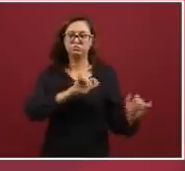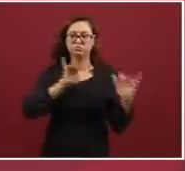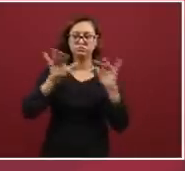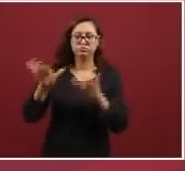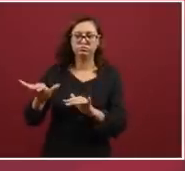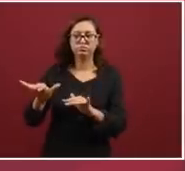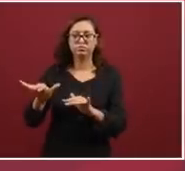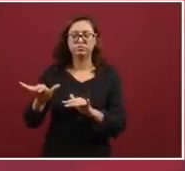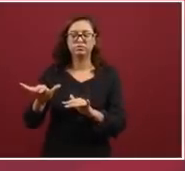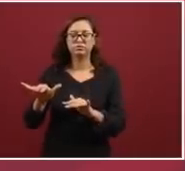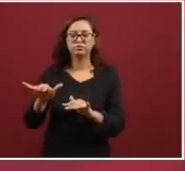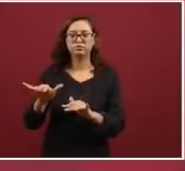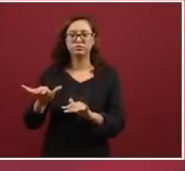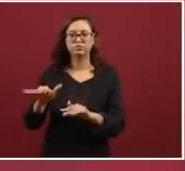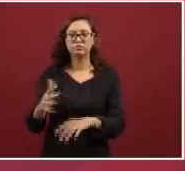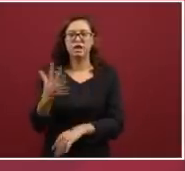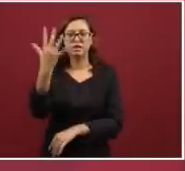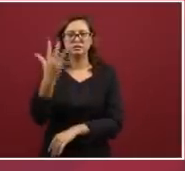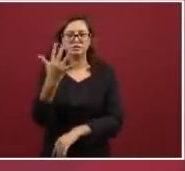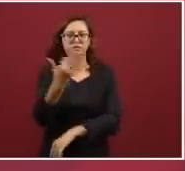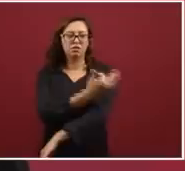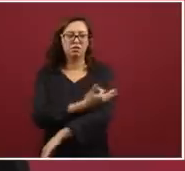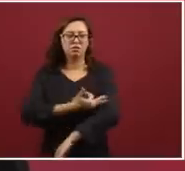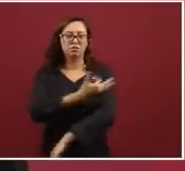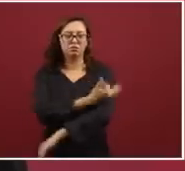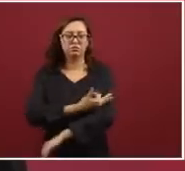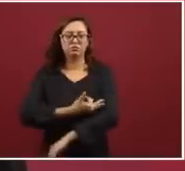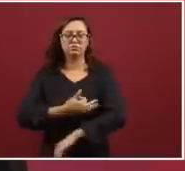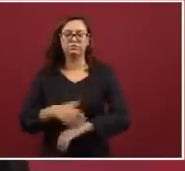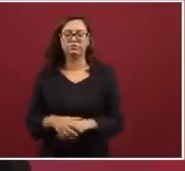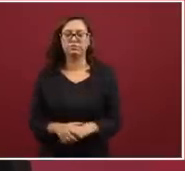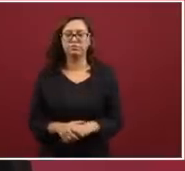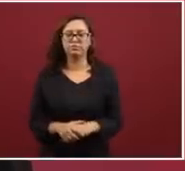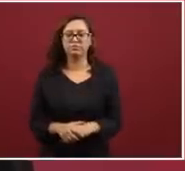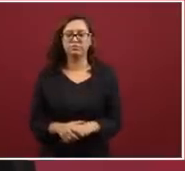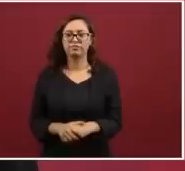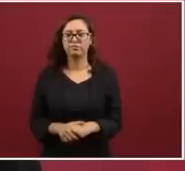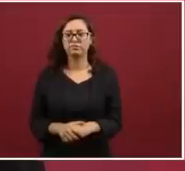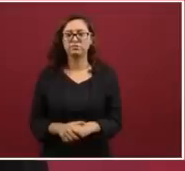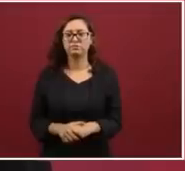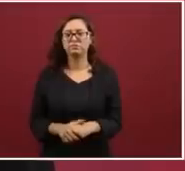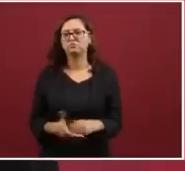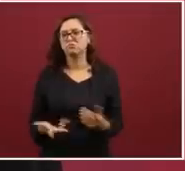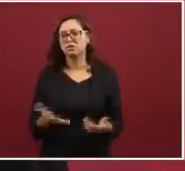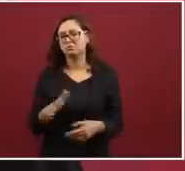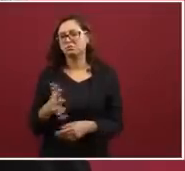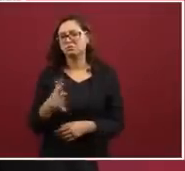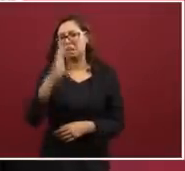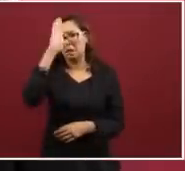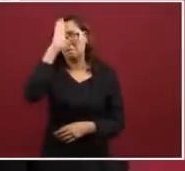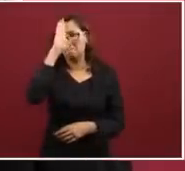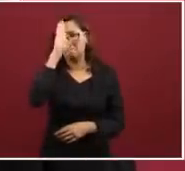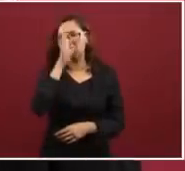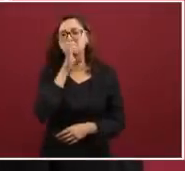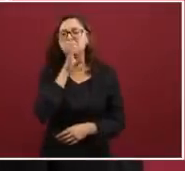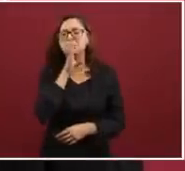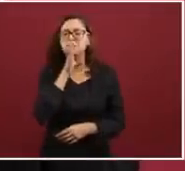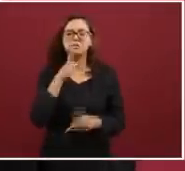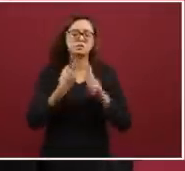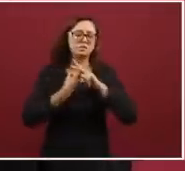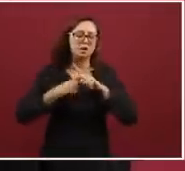próximo a las 5 de la tarde. Desde el mediodía va a haber